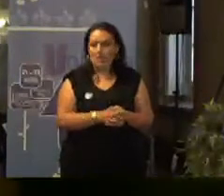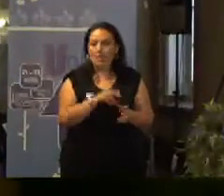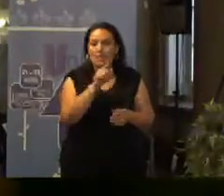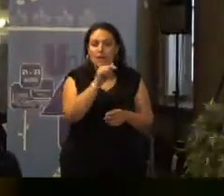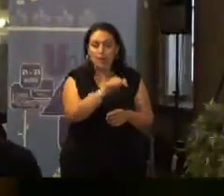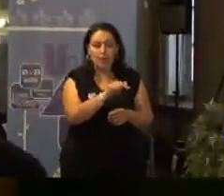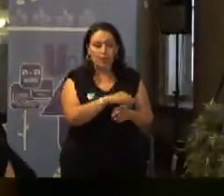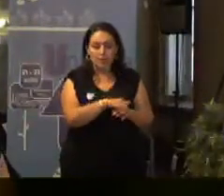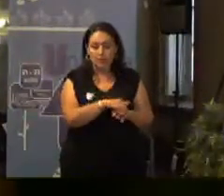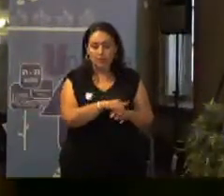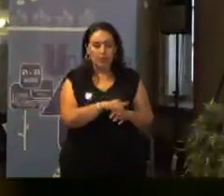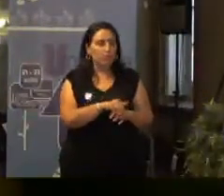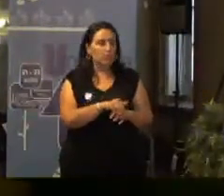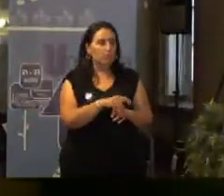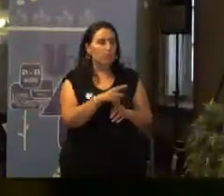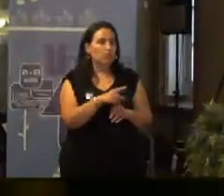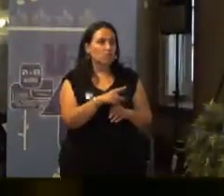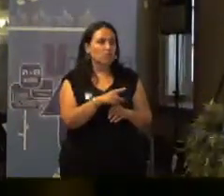se elucida, no seu caso,